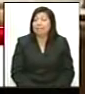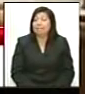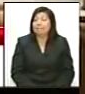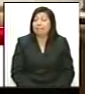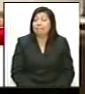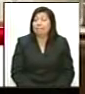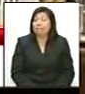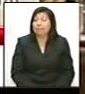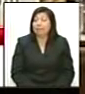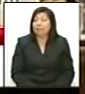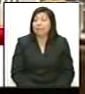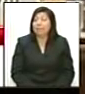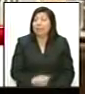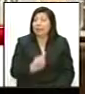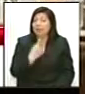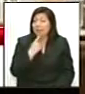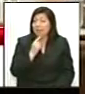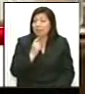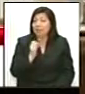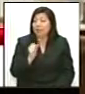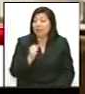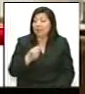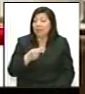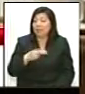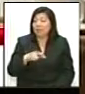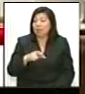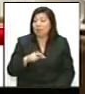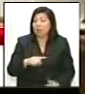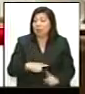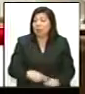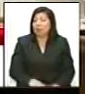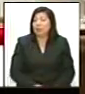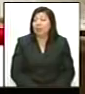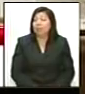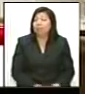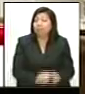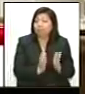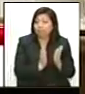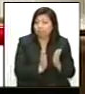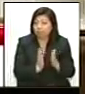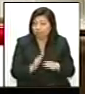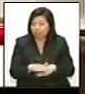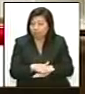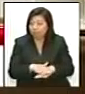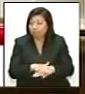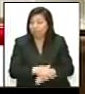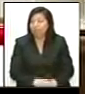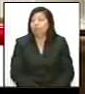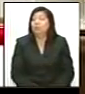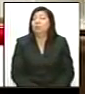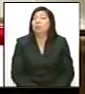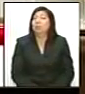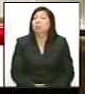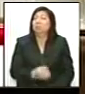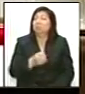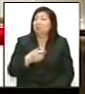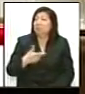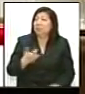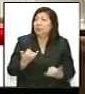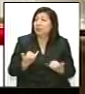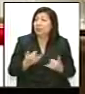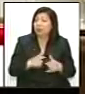tomar la palabra a lo que ha indicado el congresista Sheput. Estamos articulando un trabajo de inteligencia en